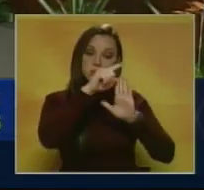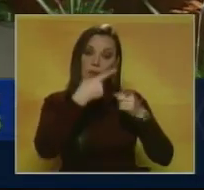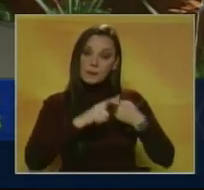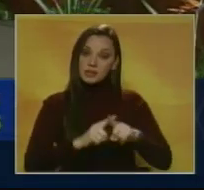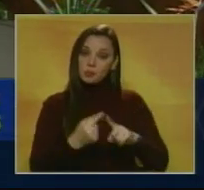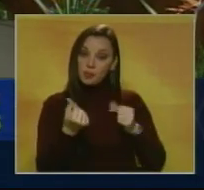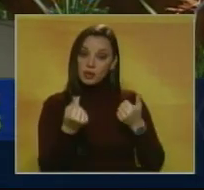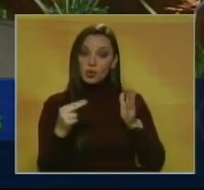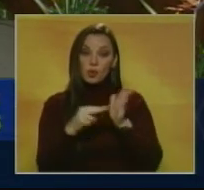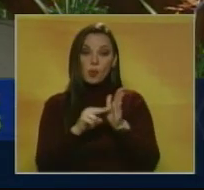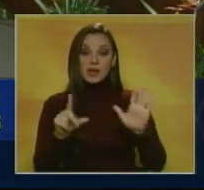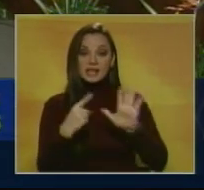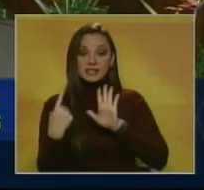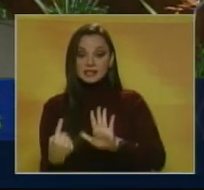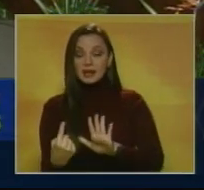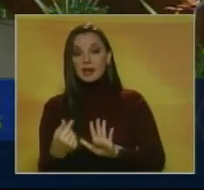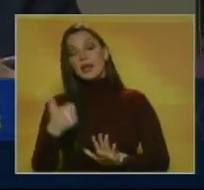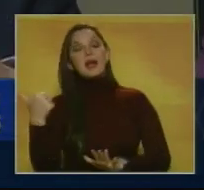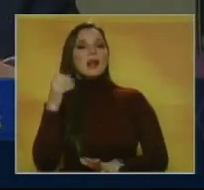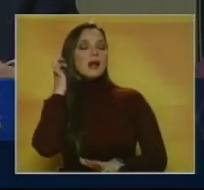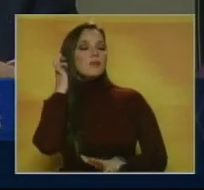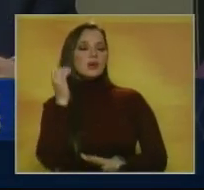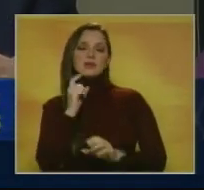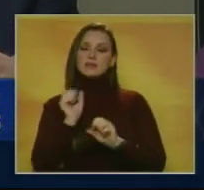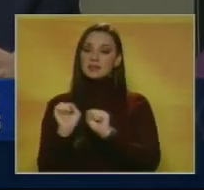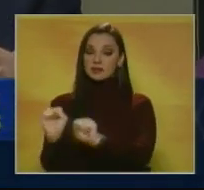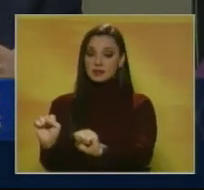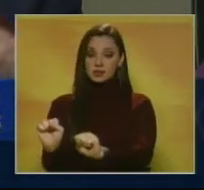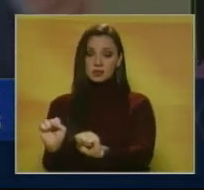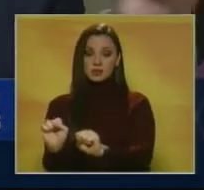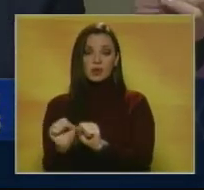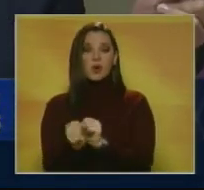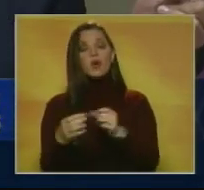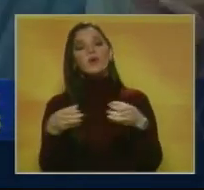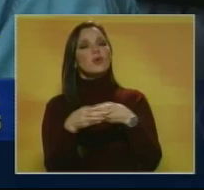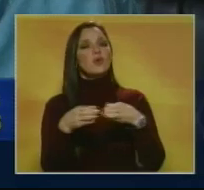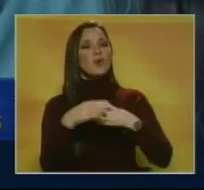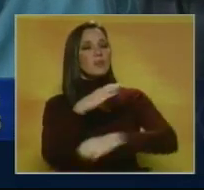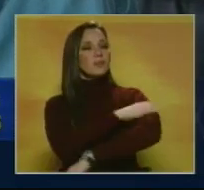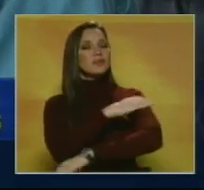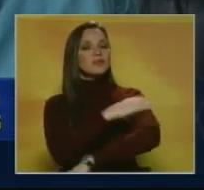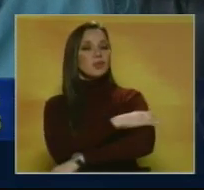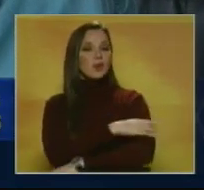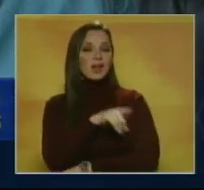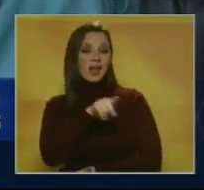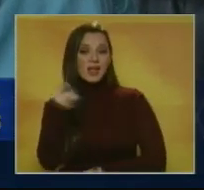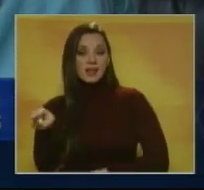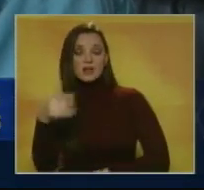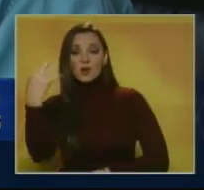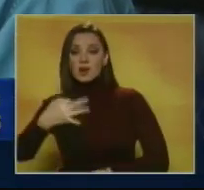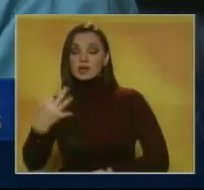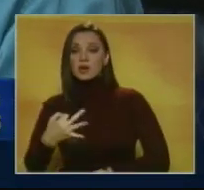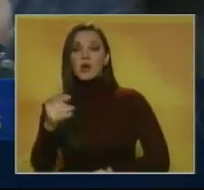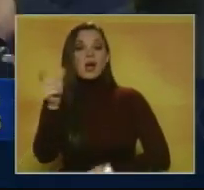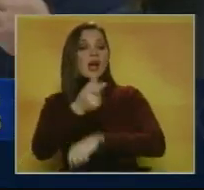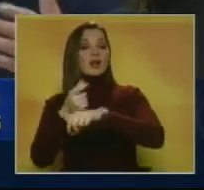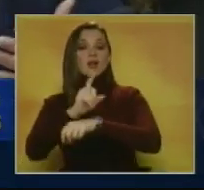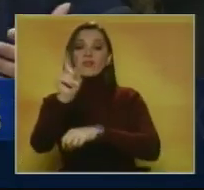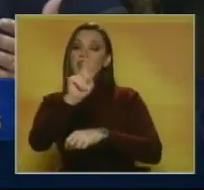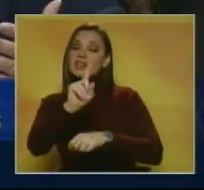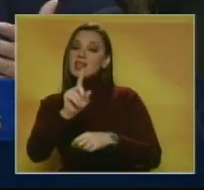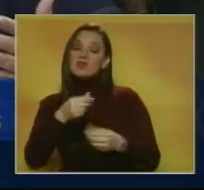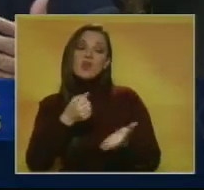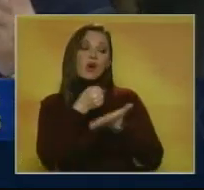Asamblea Nacional, Varela rechazó los cuestionamientos de sectores opositores que aseguran que el Ejecutivo no invierte en las